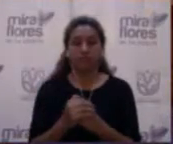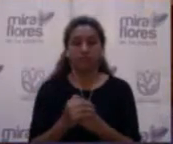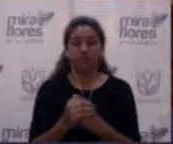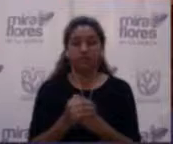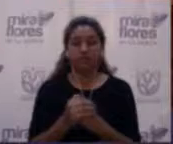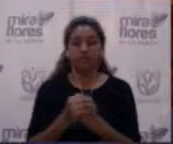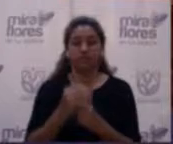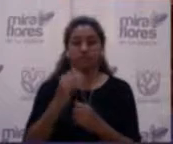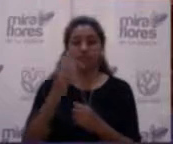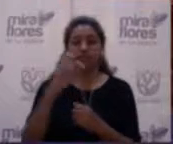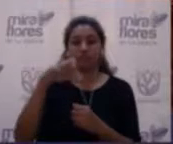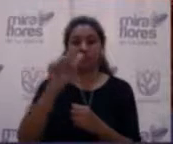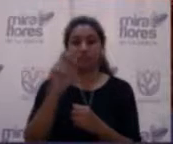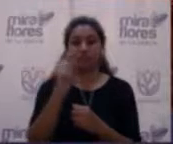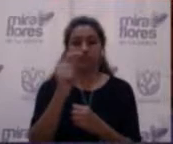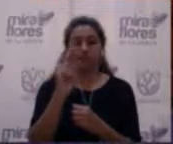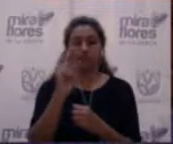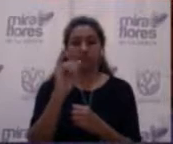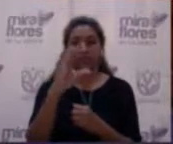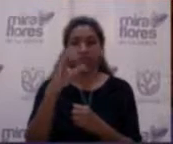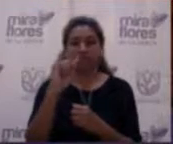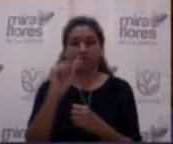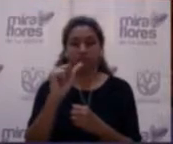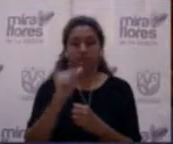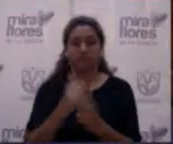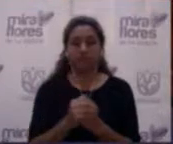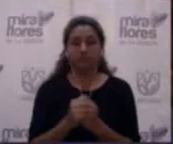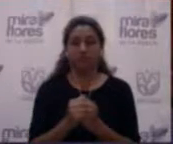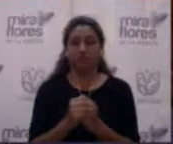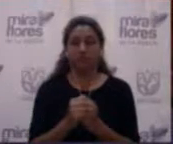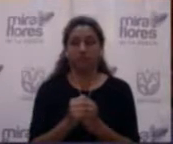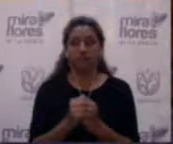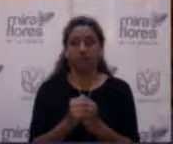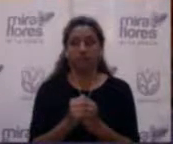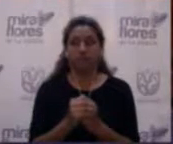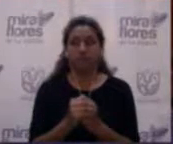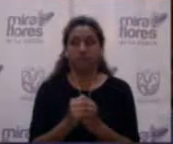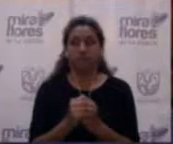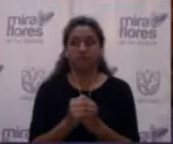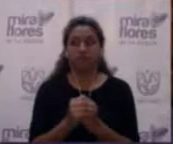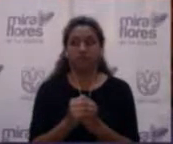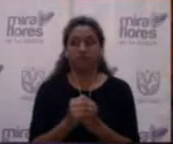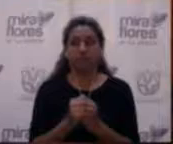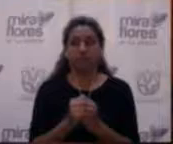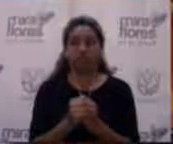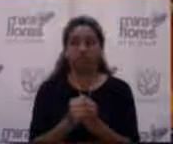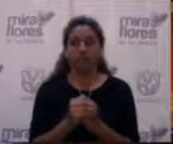Presente. Señora Patricia María del Río Jiménez de Olavide. Presente. Señora Susana.